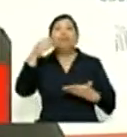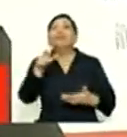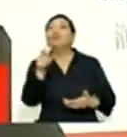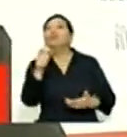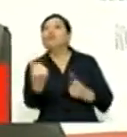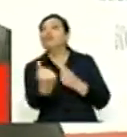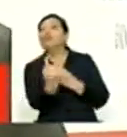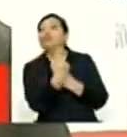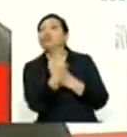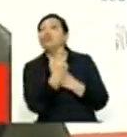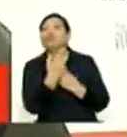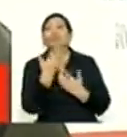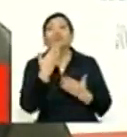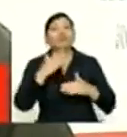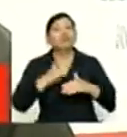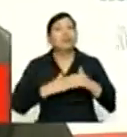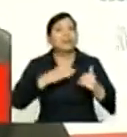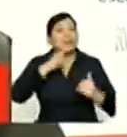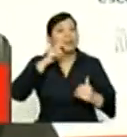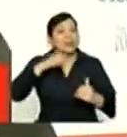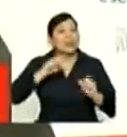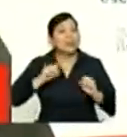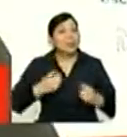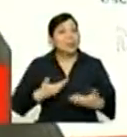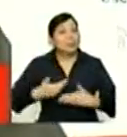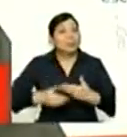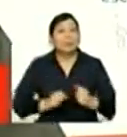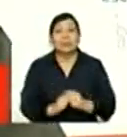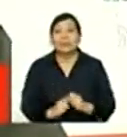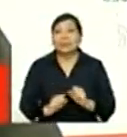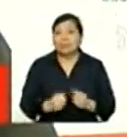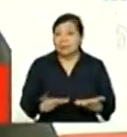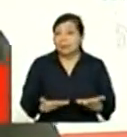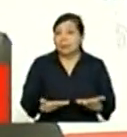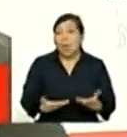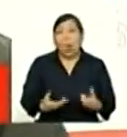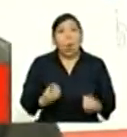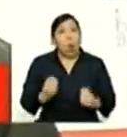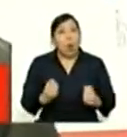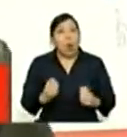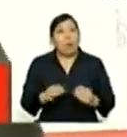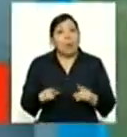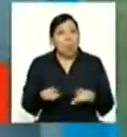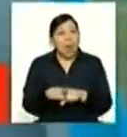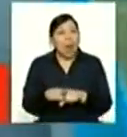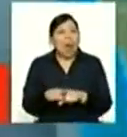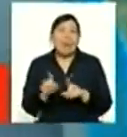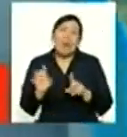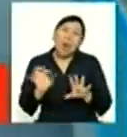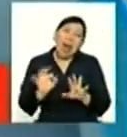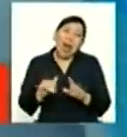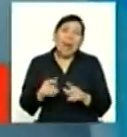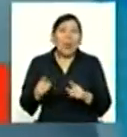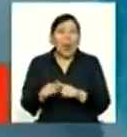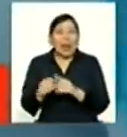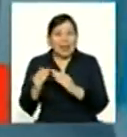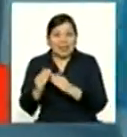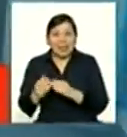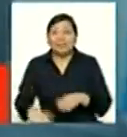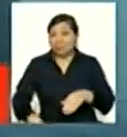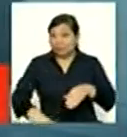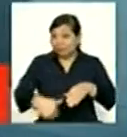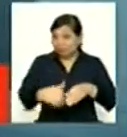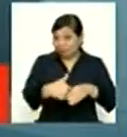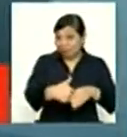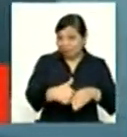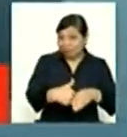y sobre todo la infraestructura necesaria para que estos productos sean como si fueran en las mismas casas. En esa línea, el convenio contempla